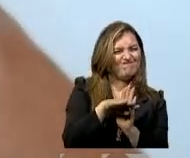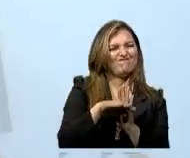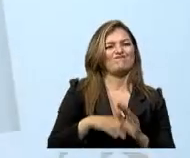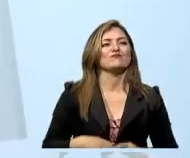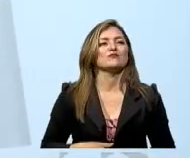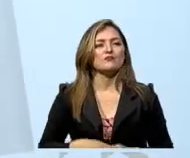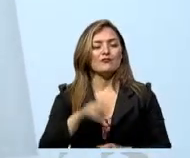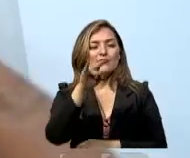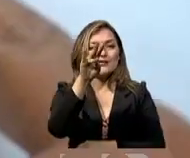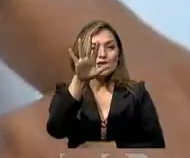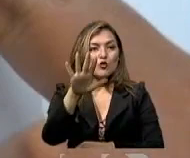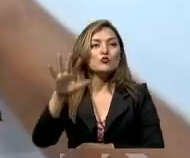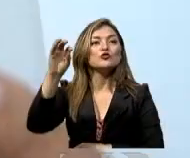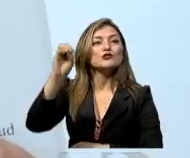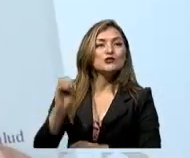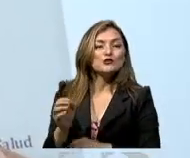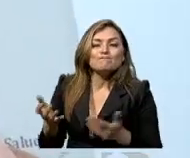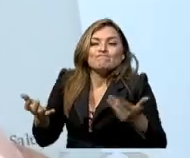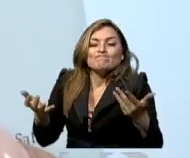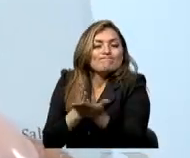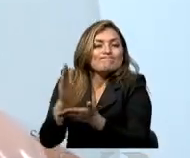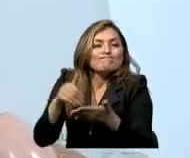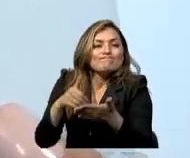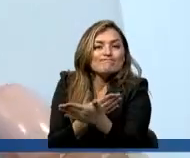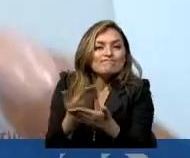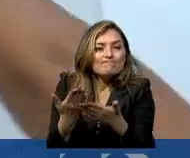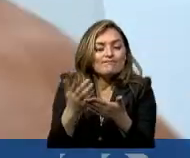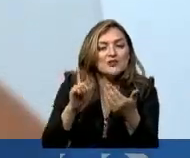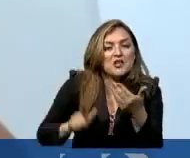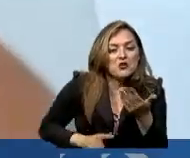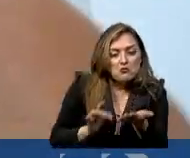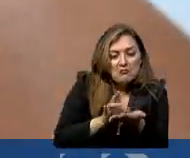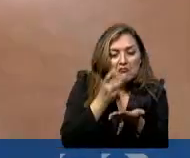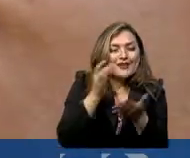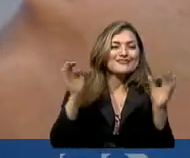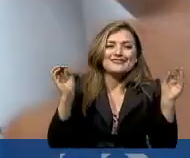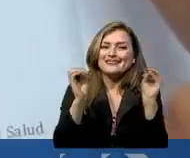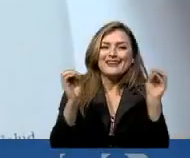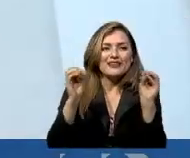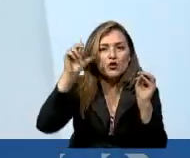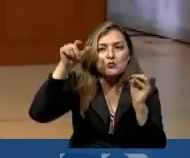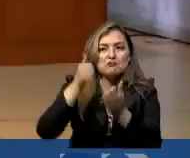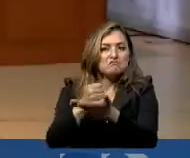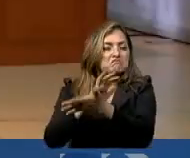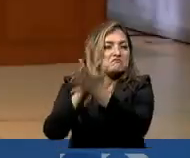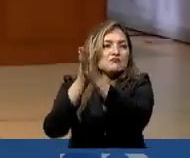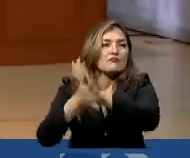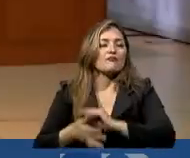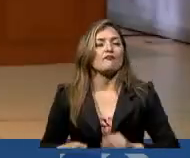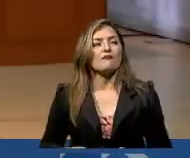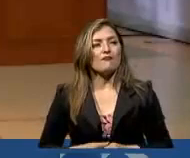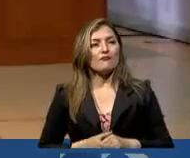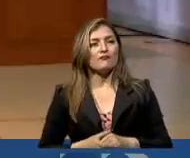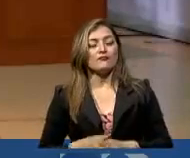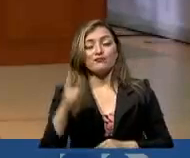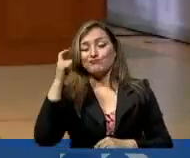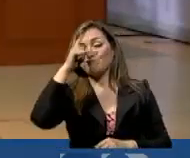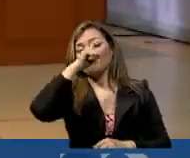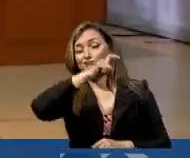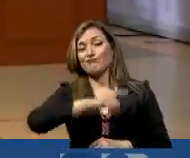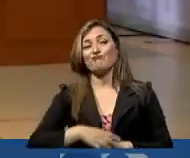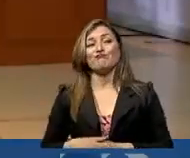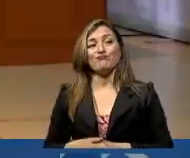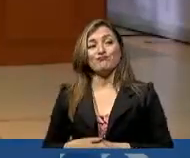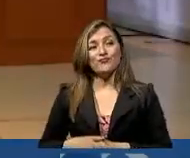y el 75% no tiene acceso a ningún tipo de medicamentos por parte del Estado. Un tema crítico es que